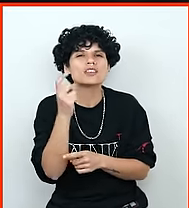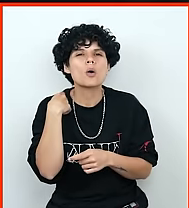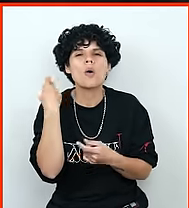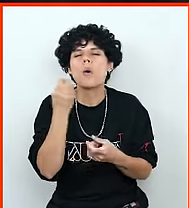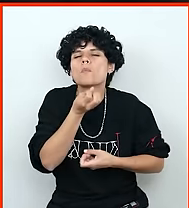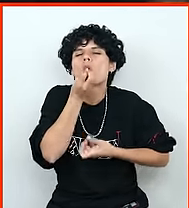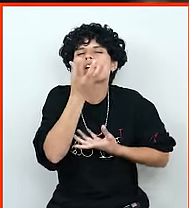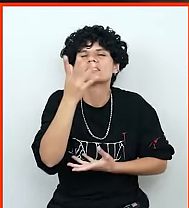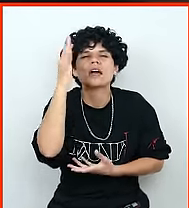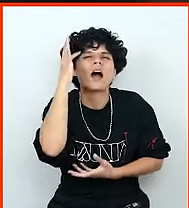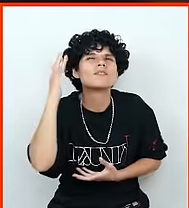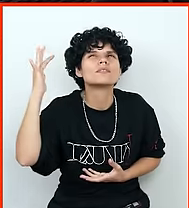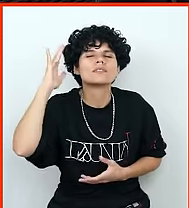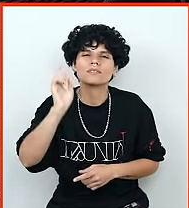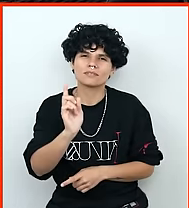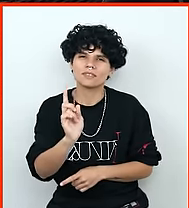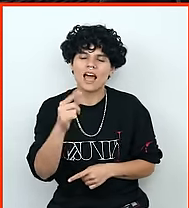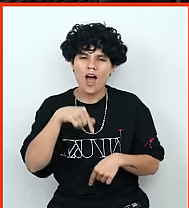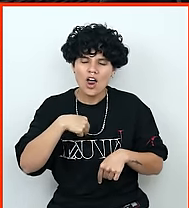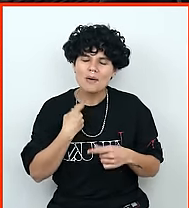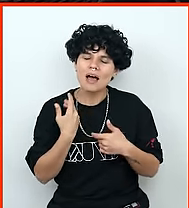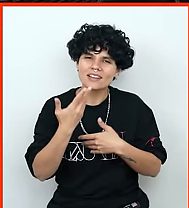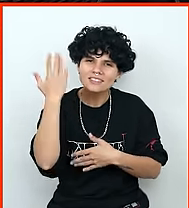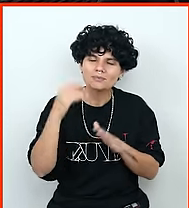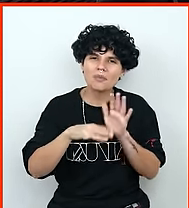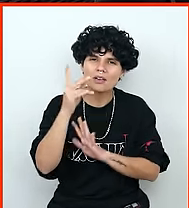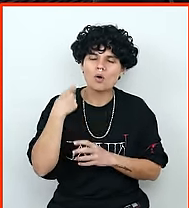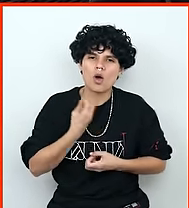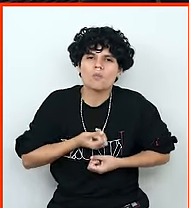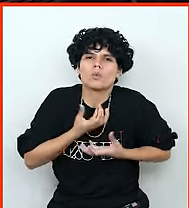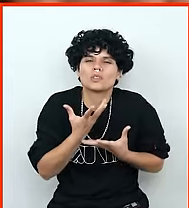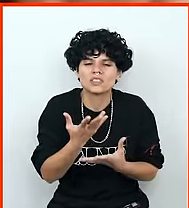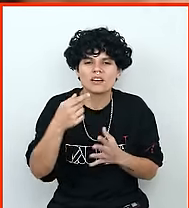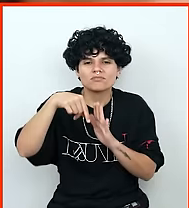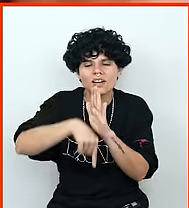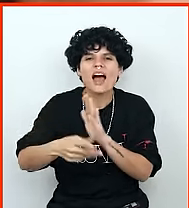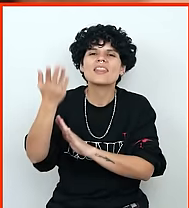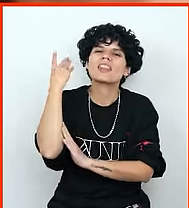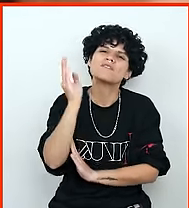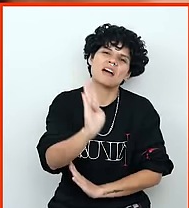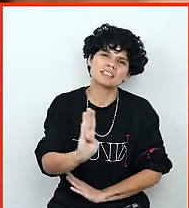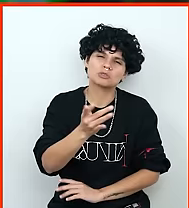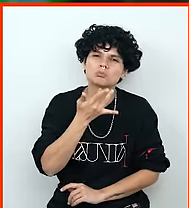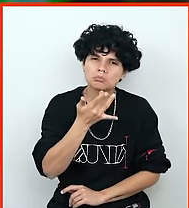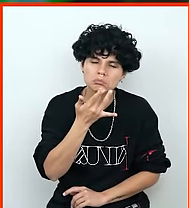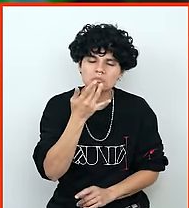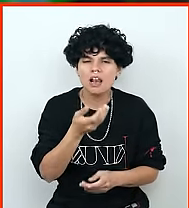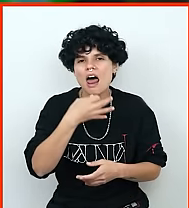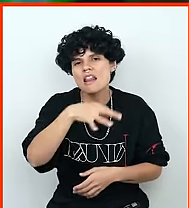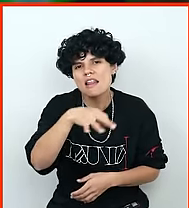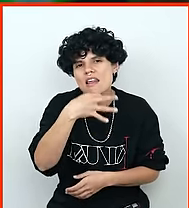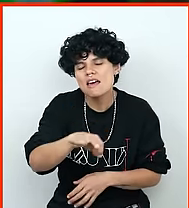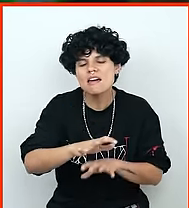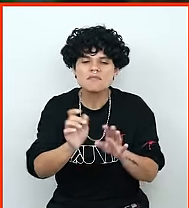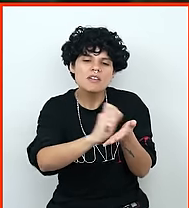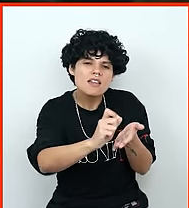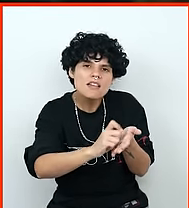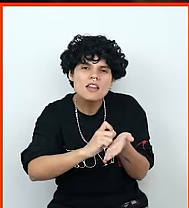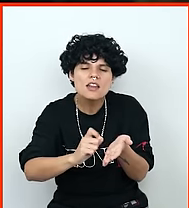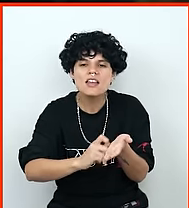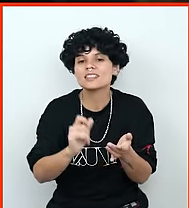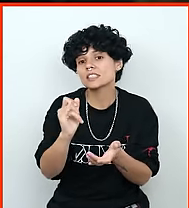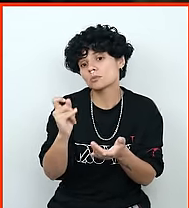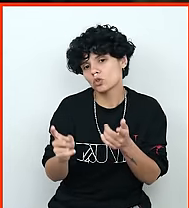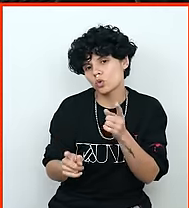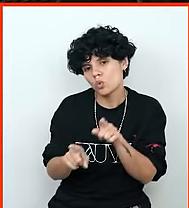tan abstractas. Siento que quizás me he vuelto más abstracto con el tiempo, o complejizado un poquito más eso. Era más básico al principio. Ya, pero era la forma de empezar,